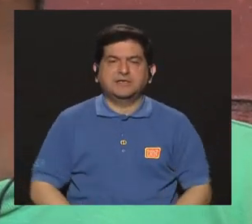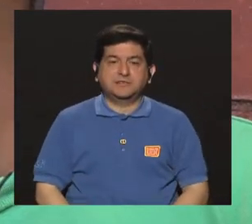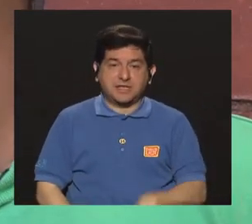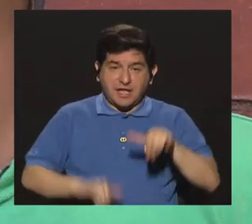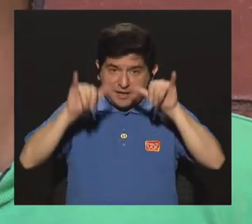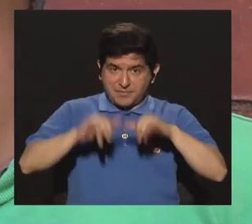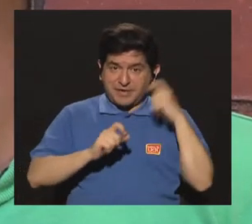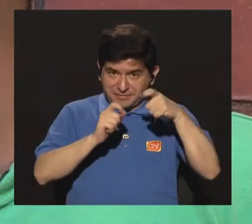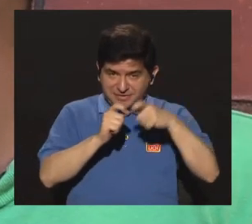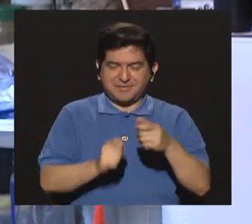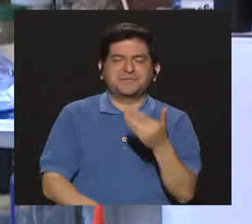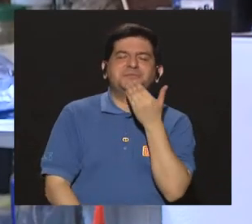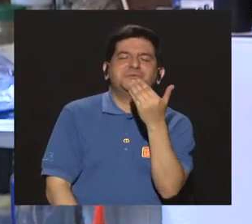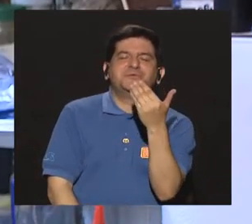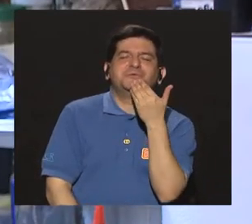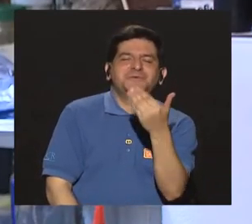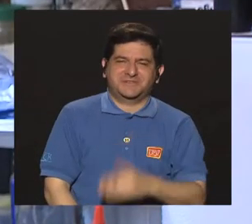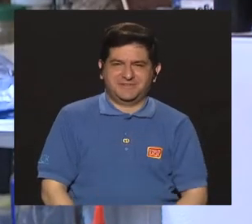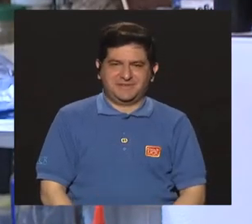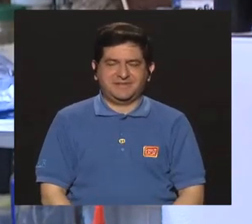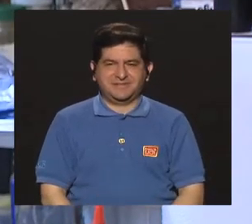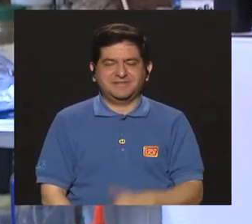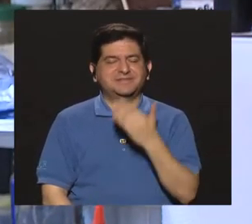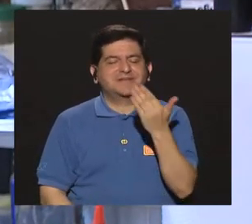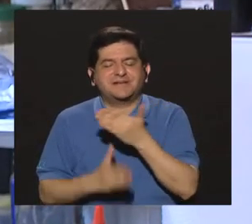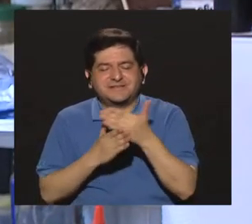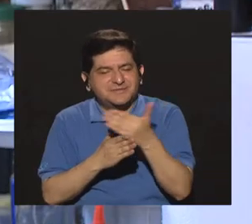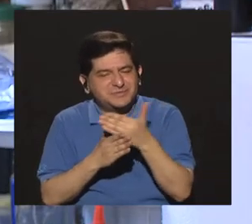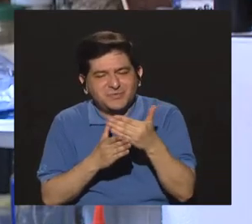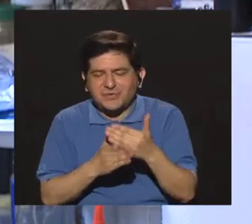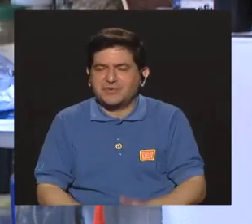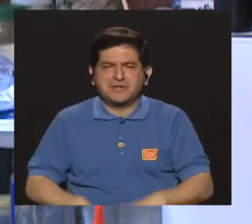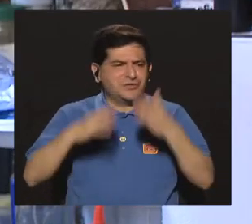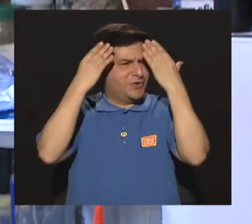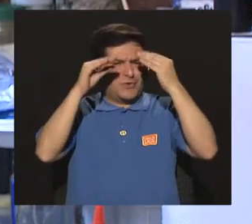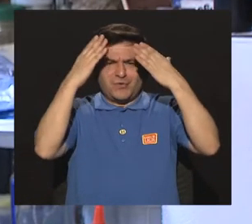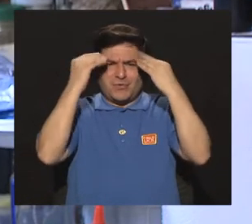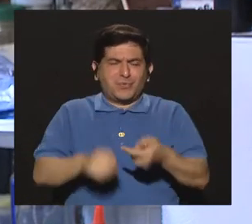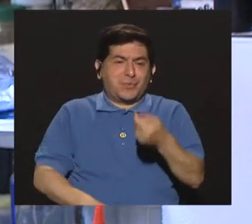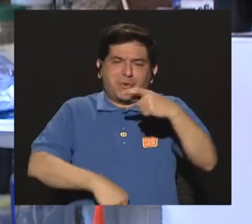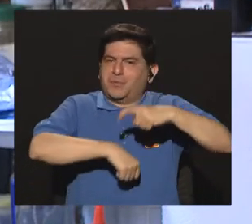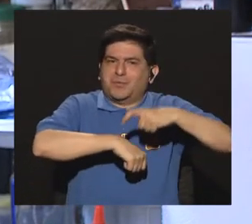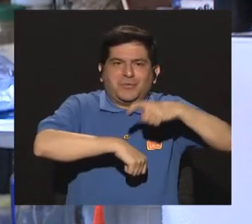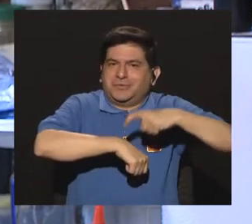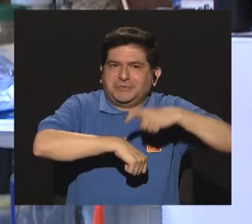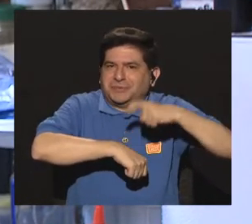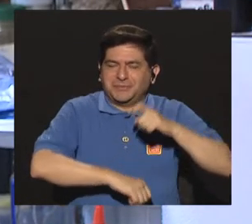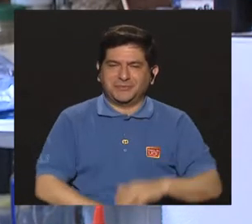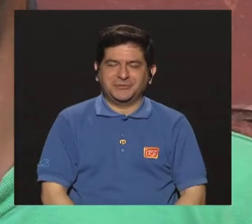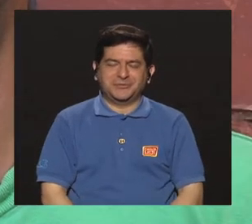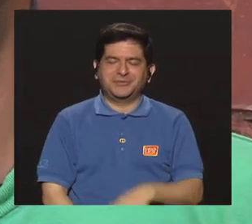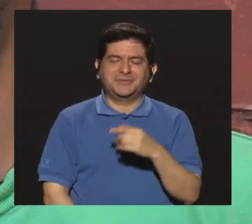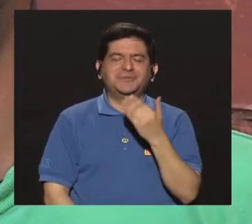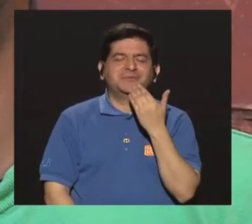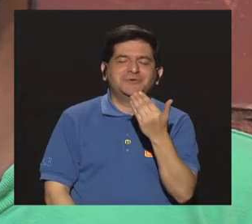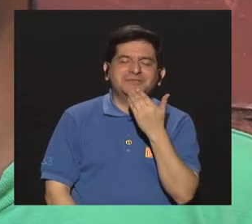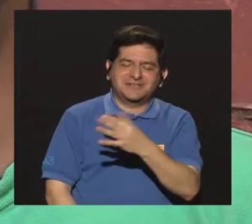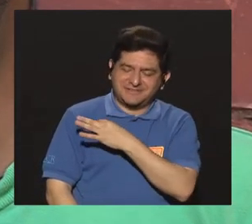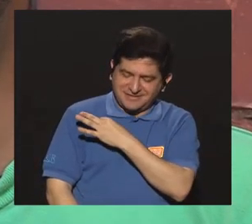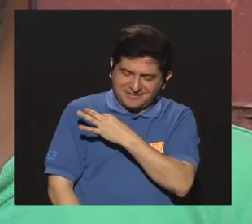dinero del juego sí exactamente muchísimas gracias luis le agradecemos mucho compartir tantísima información en tan breve tiempo